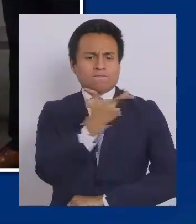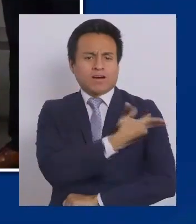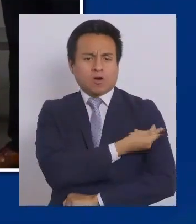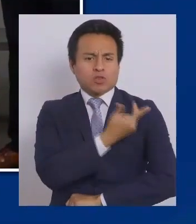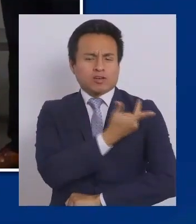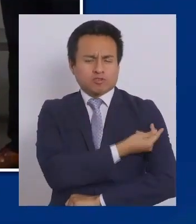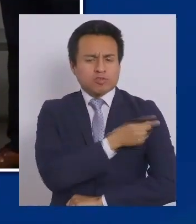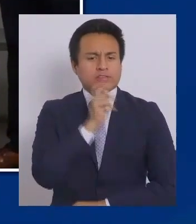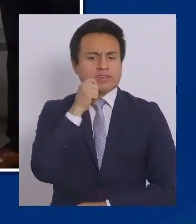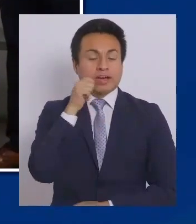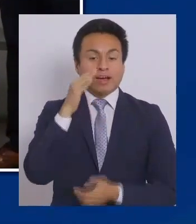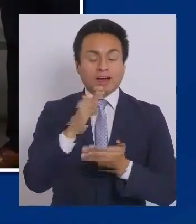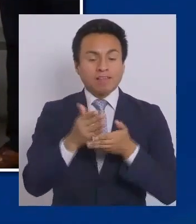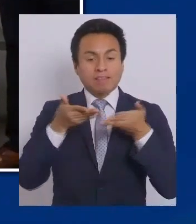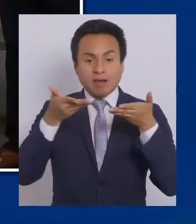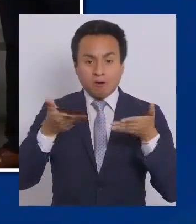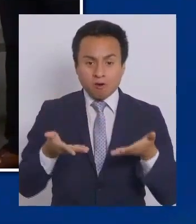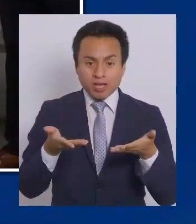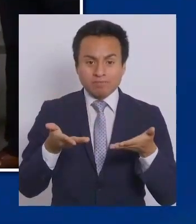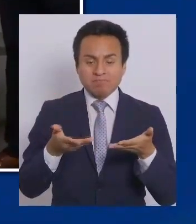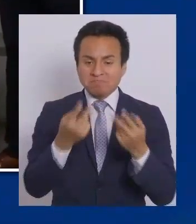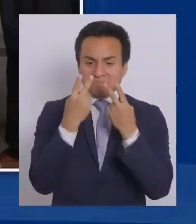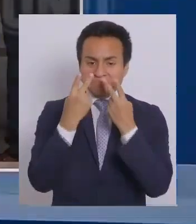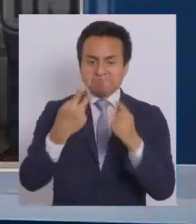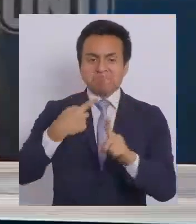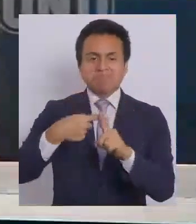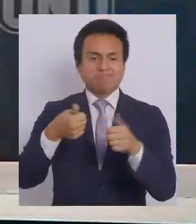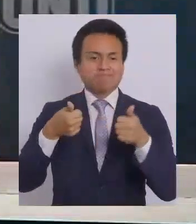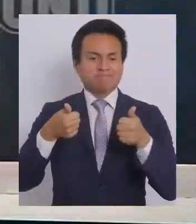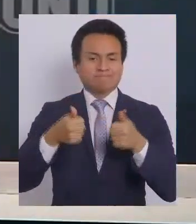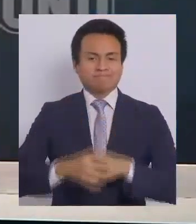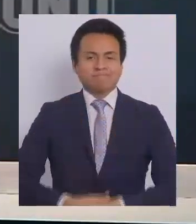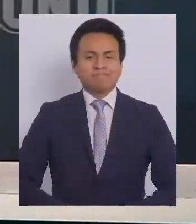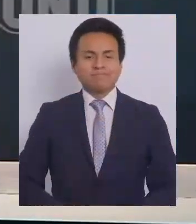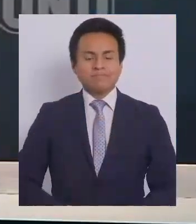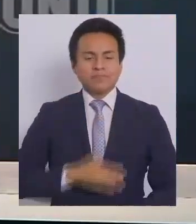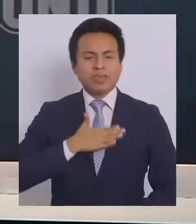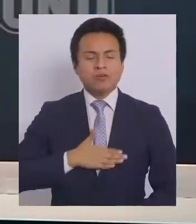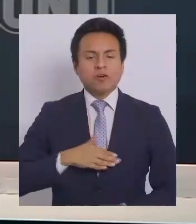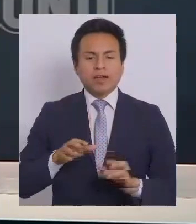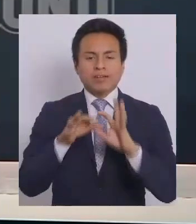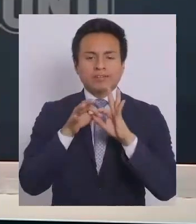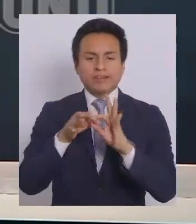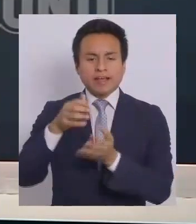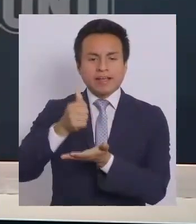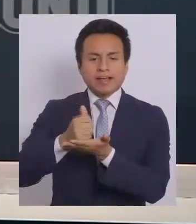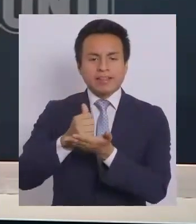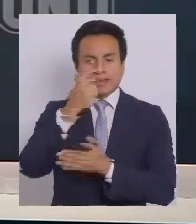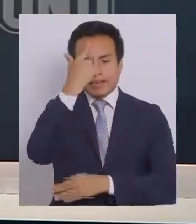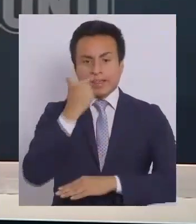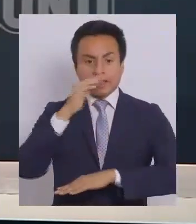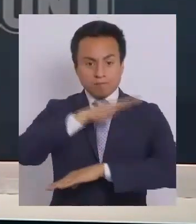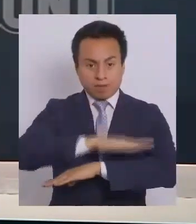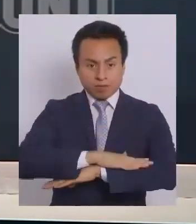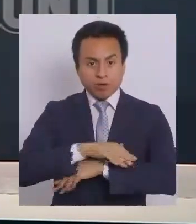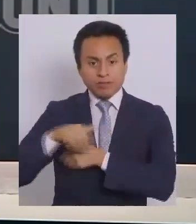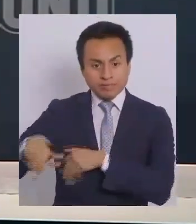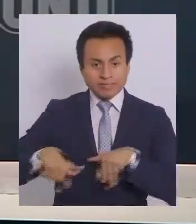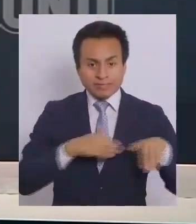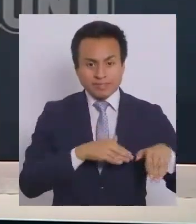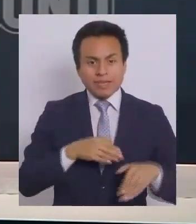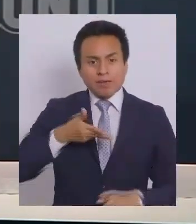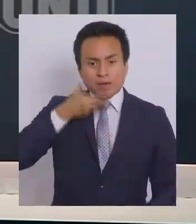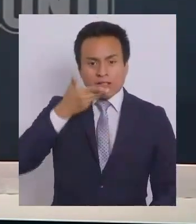que ha sido hasta el momento muy exitosa quiero agradecer al alcalde de isla de pascua por sus palabras y su